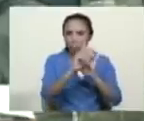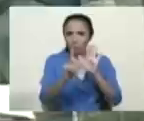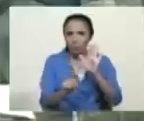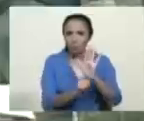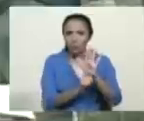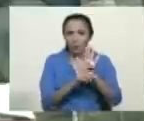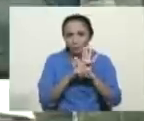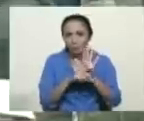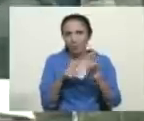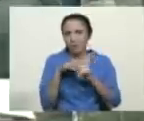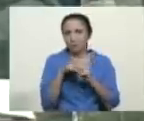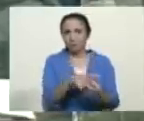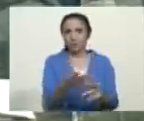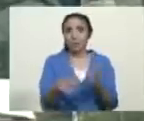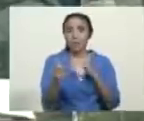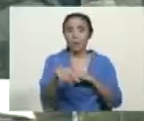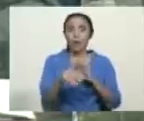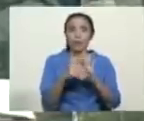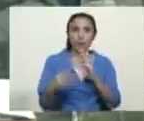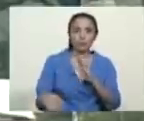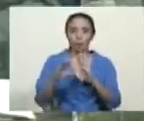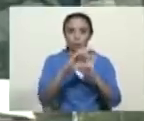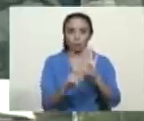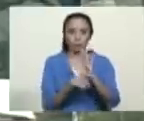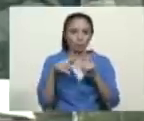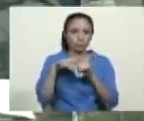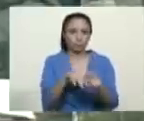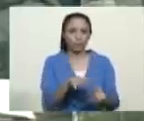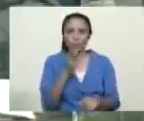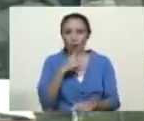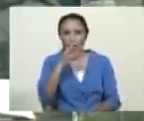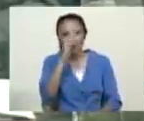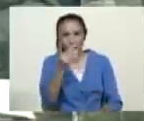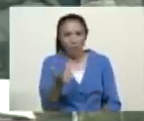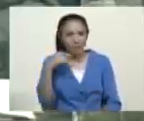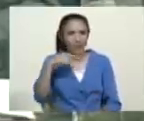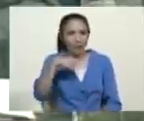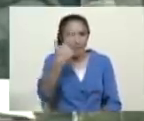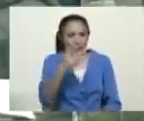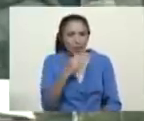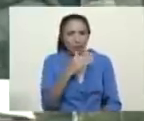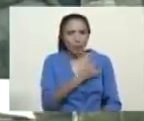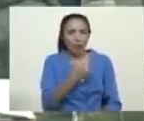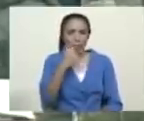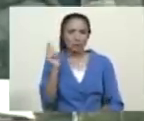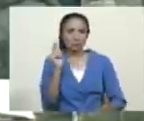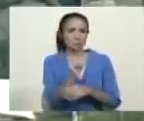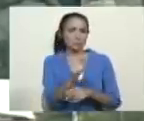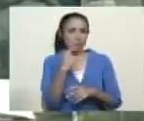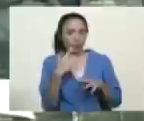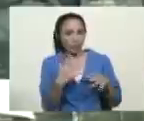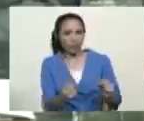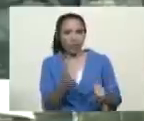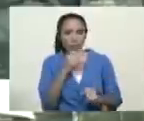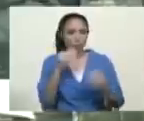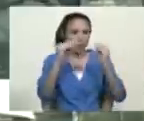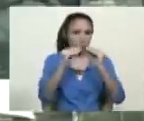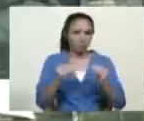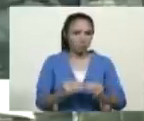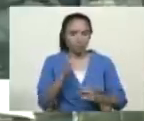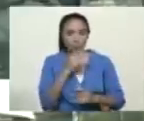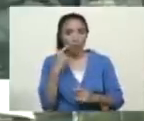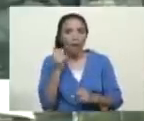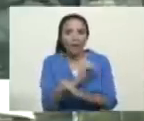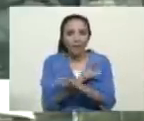los derechos de la Constitución. No tienen vergüenza de decir esto, no entienden que está